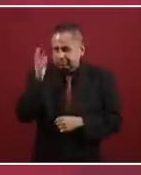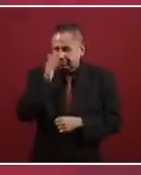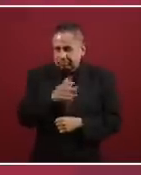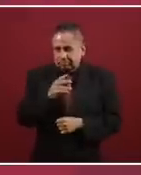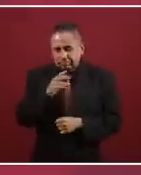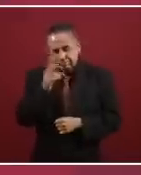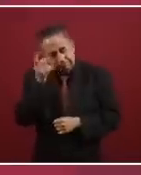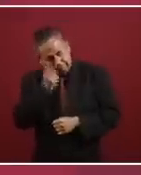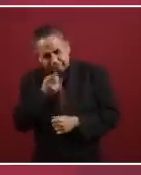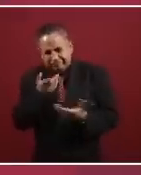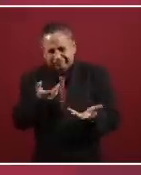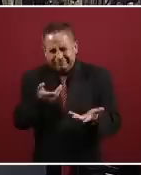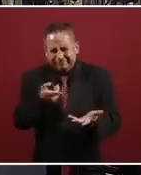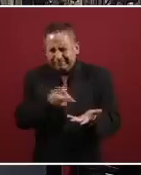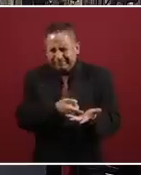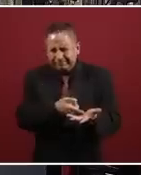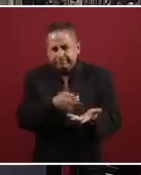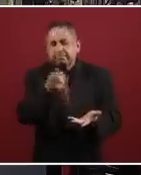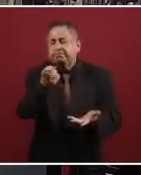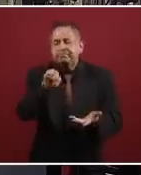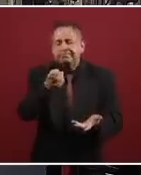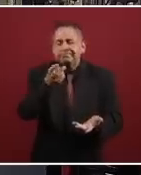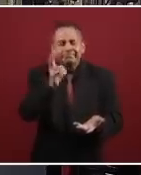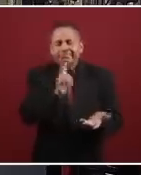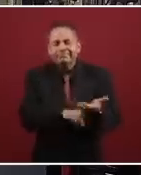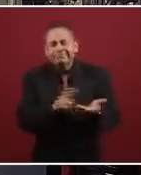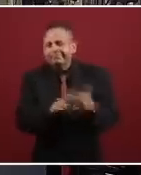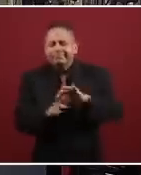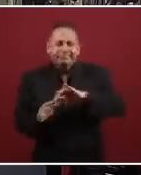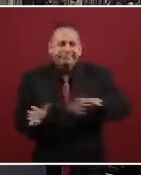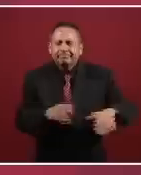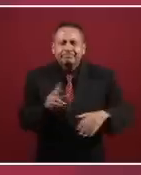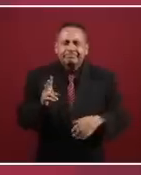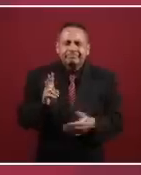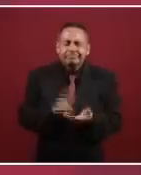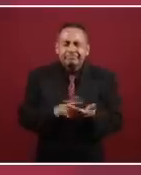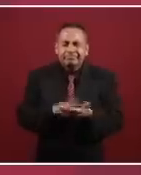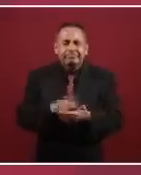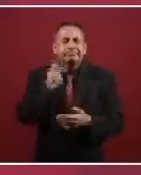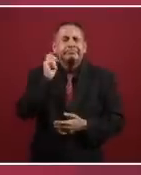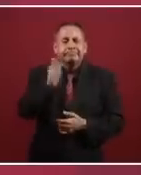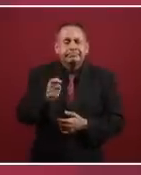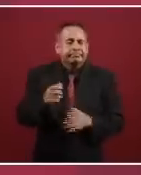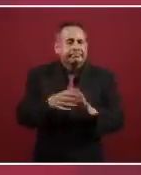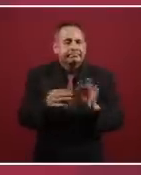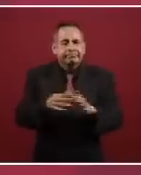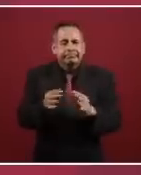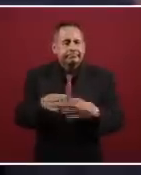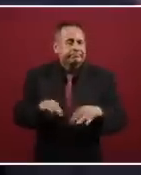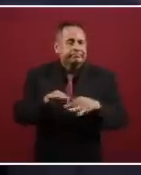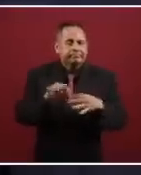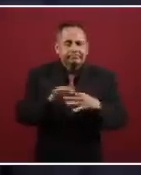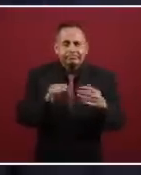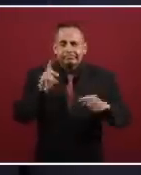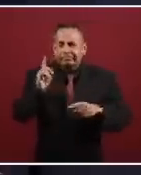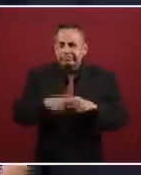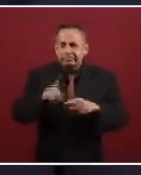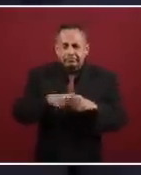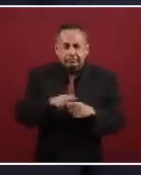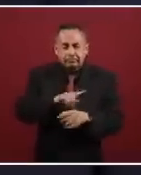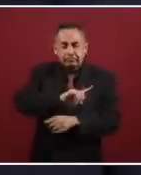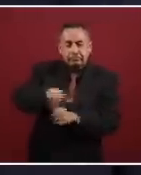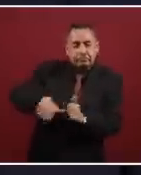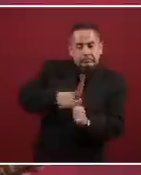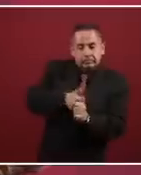Pero aquí eso no importa, lo que importa es quién está pagando